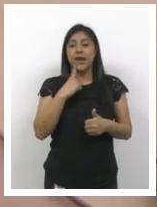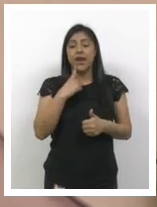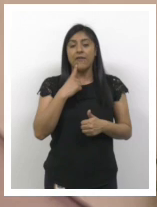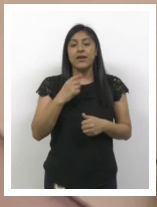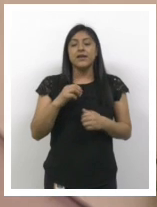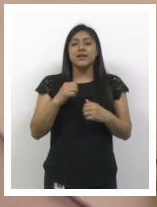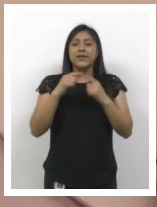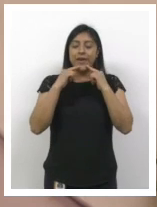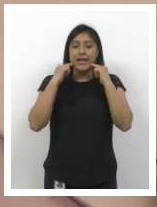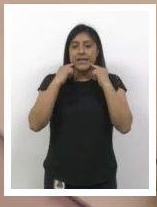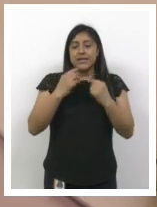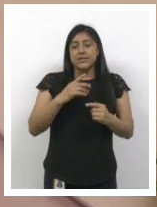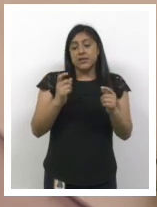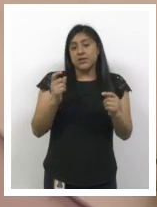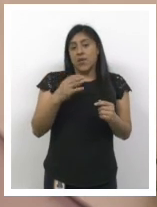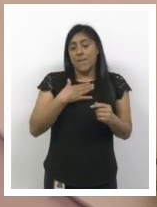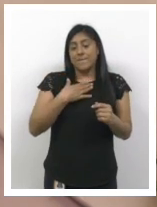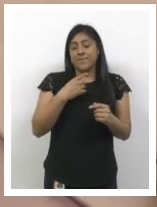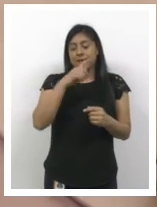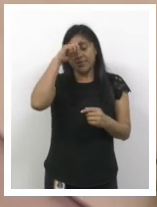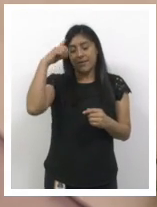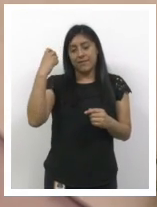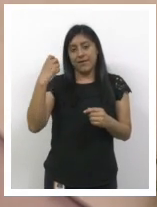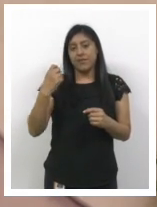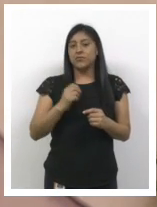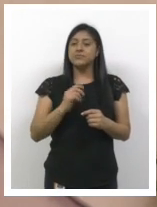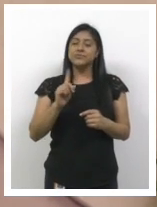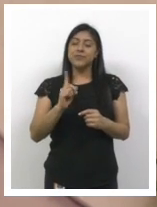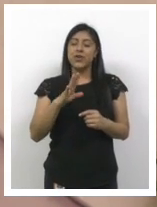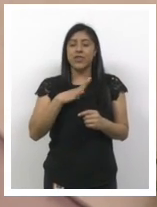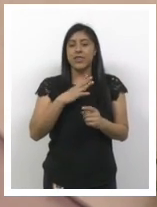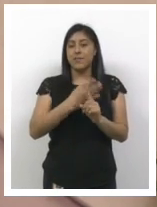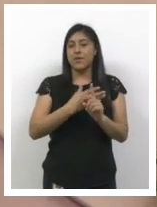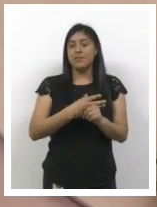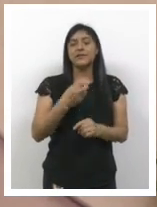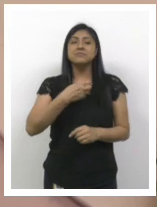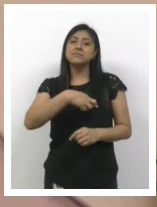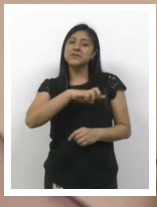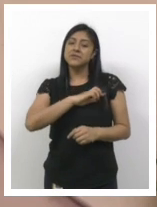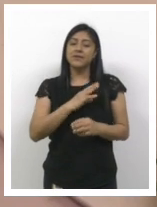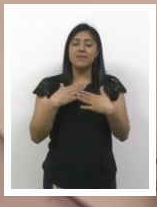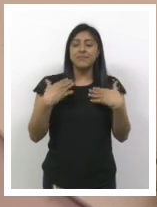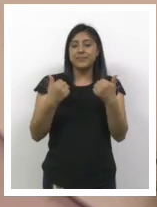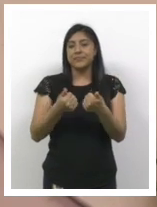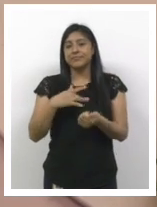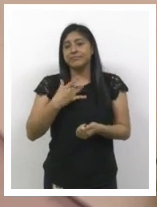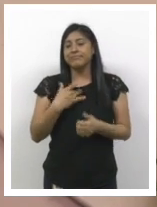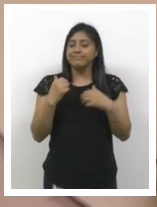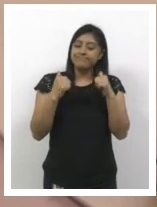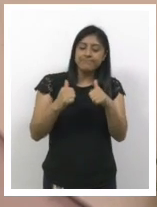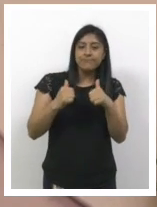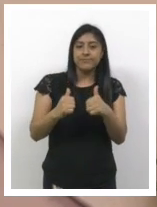Para que pues, mis jefes estén contentos con mi trabajo y no haya ningún inconveniente, ¿verdad?, que pueda afectar más adelante el mismo. La verdad, en lo personal, me